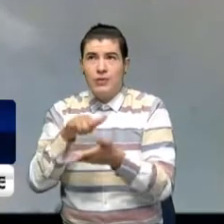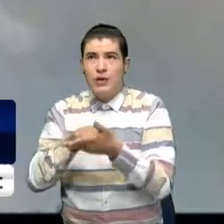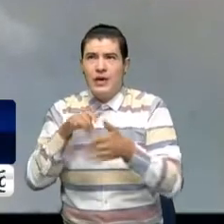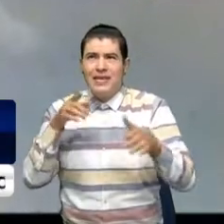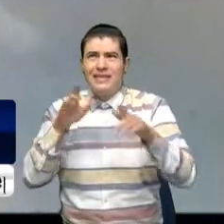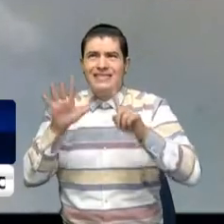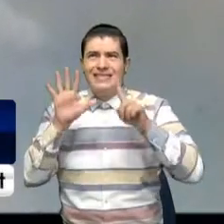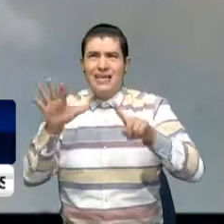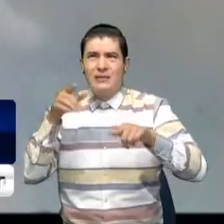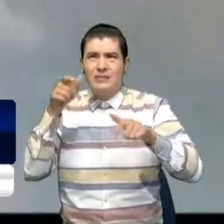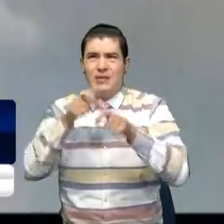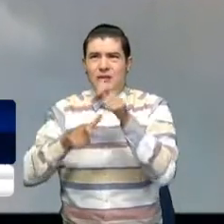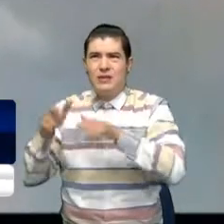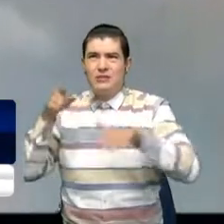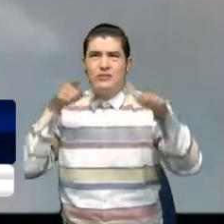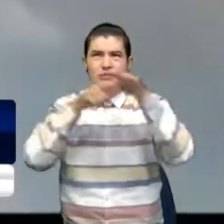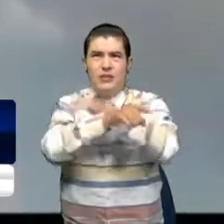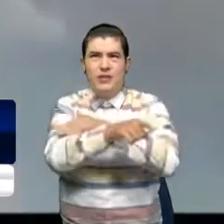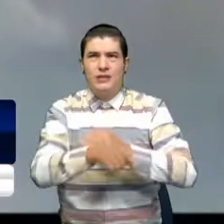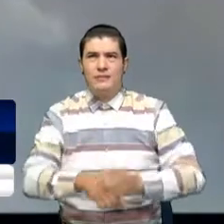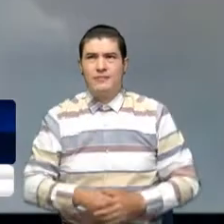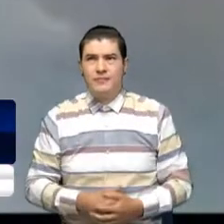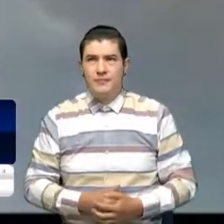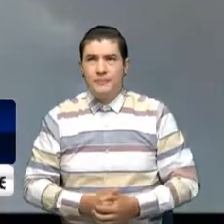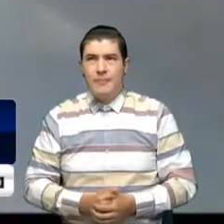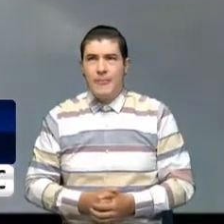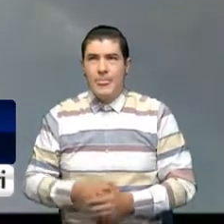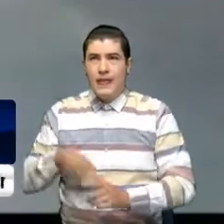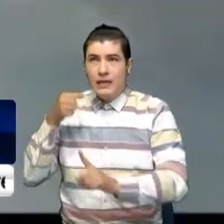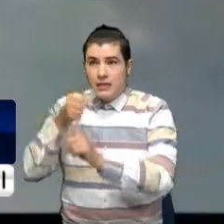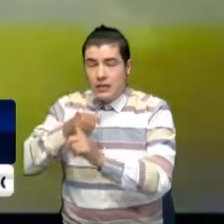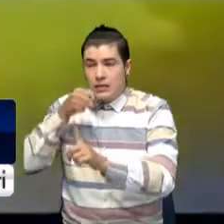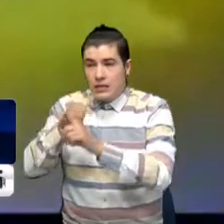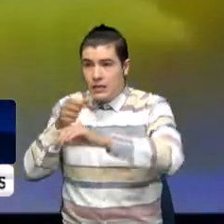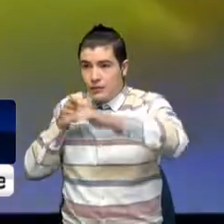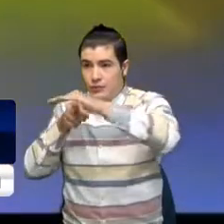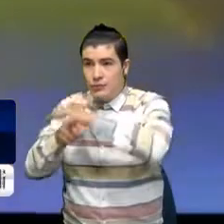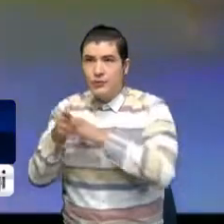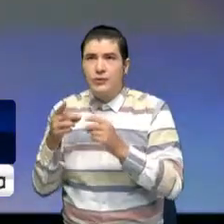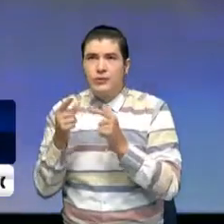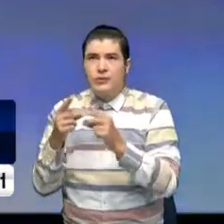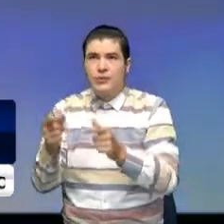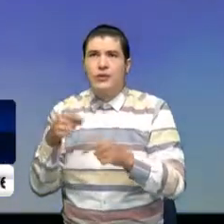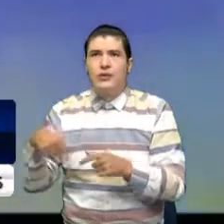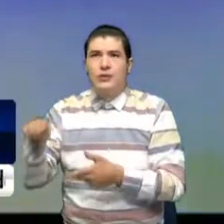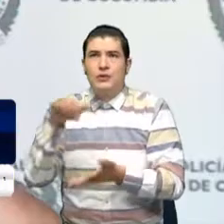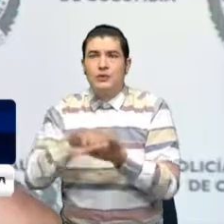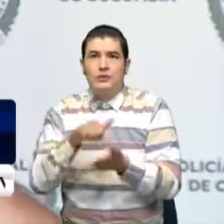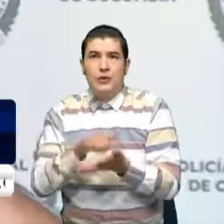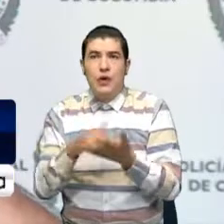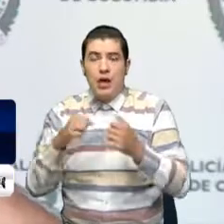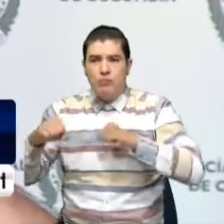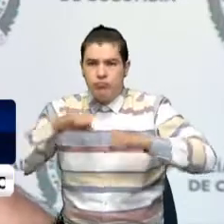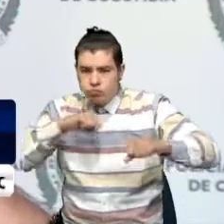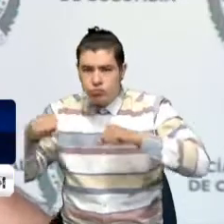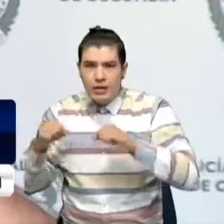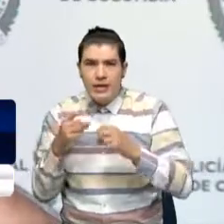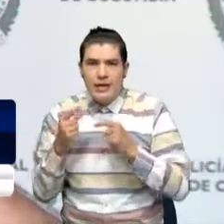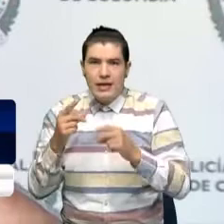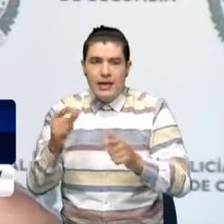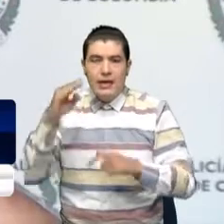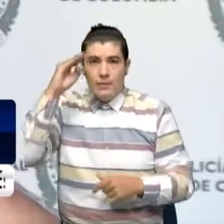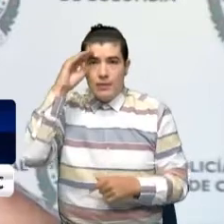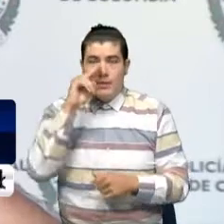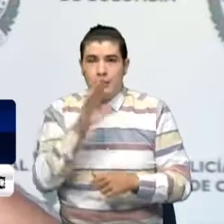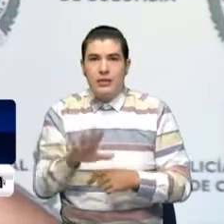dos de los cuales fueron recapturados un intento de fuga masiva se logra contener a partir de la actuación oportuna de